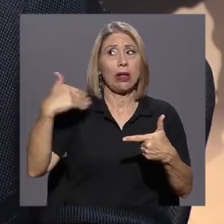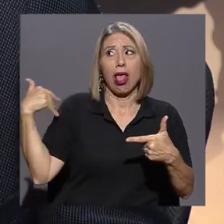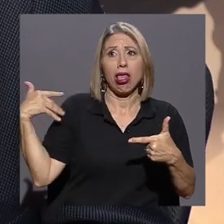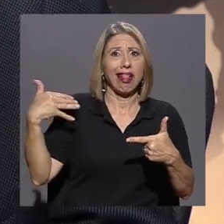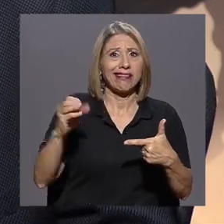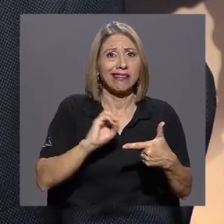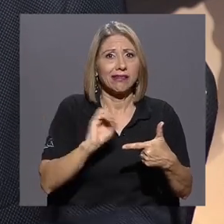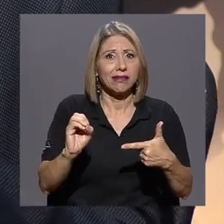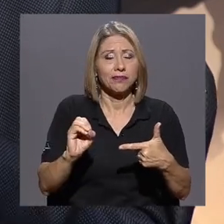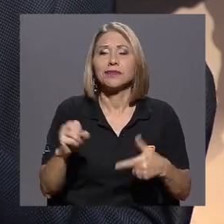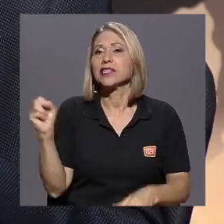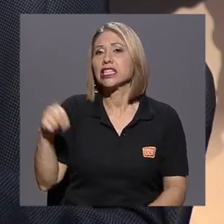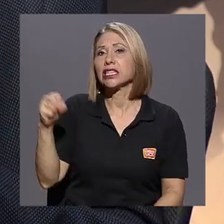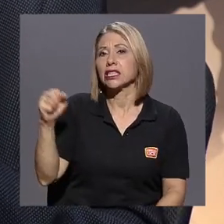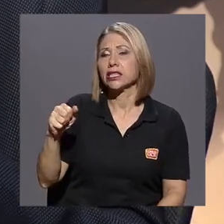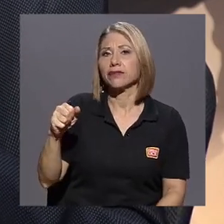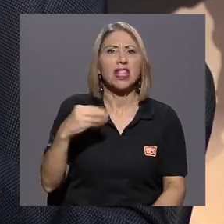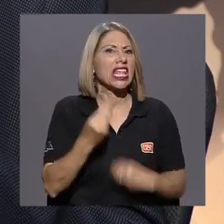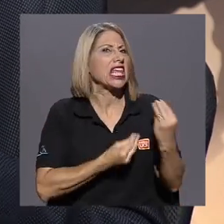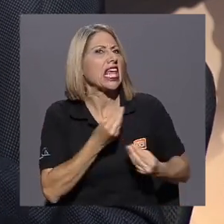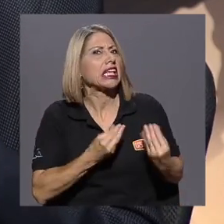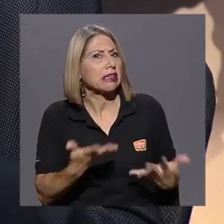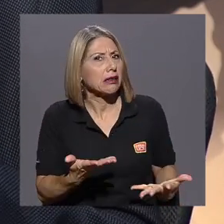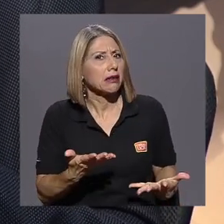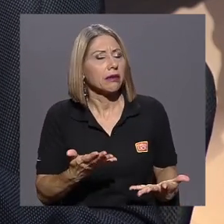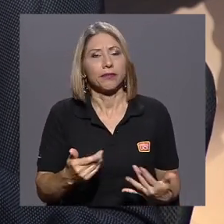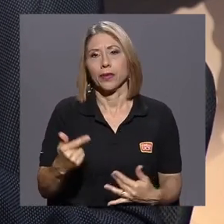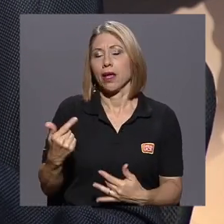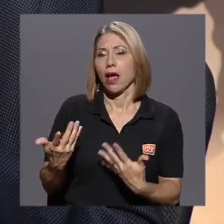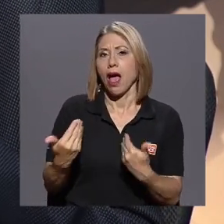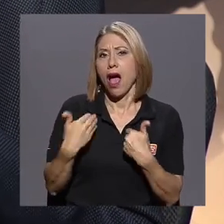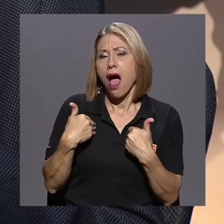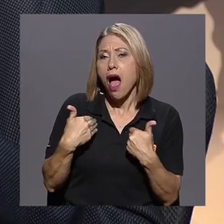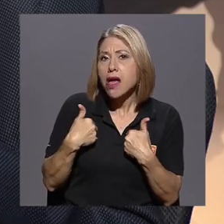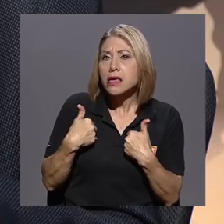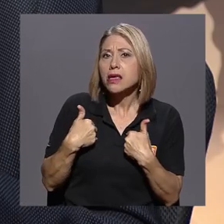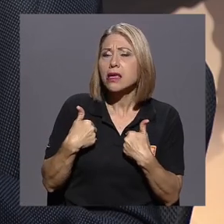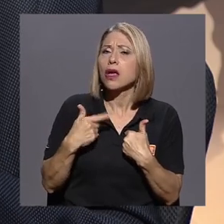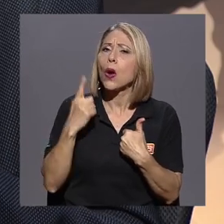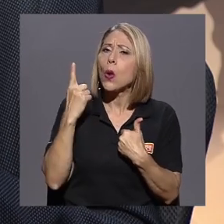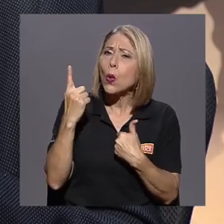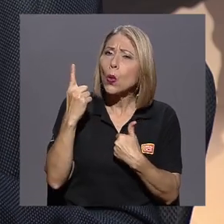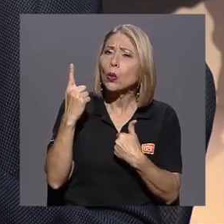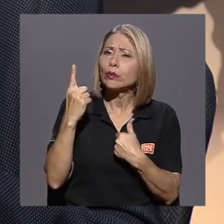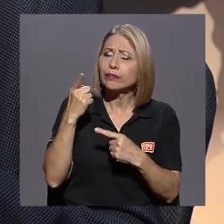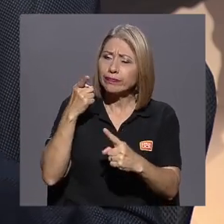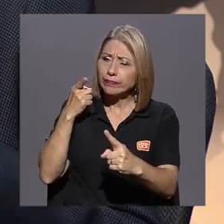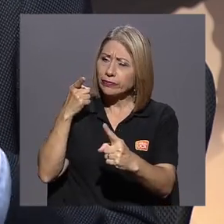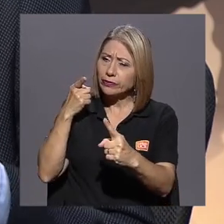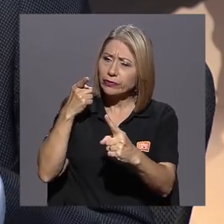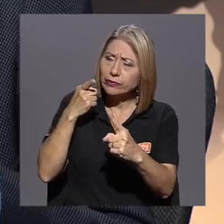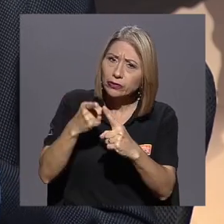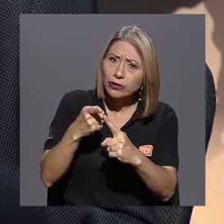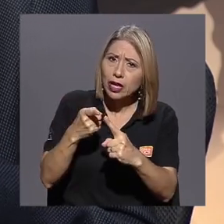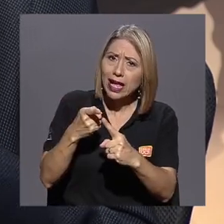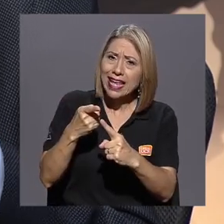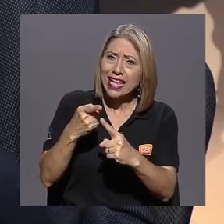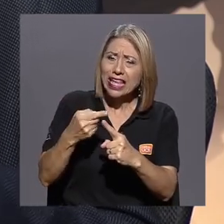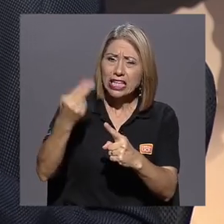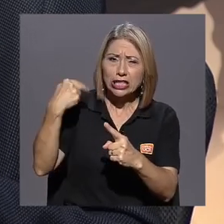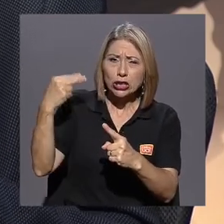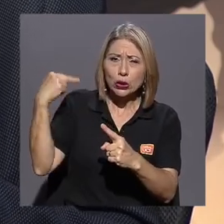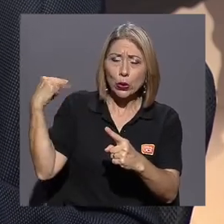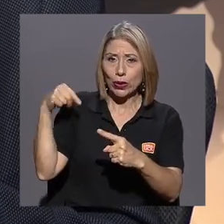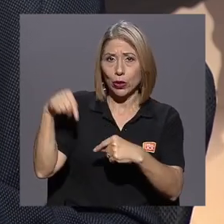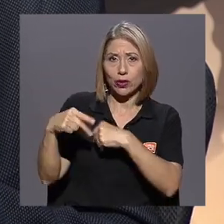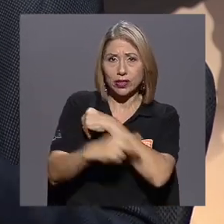Sí, yo creo que... ¿Qué hacer? ¿Qué hacer, sí, don Oscar? Hay una inversión histórica que este país ha hecho, sin duda